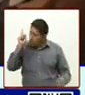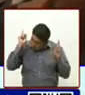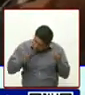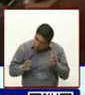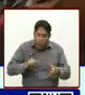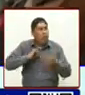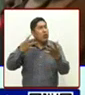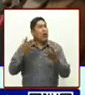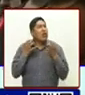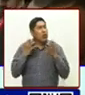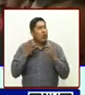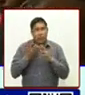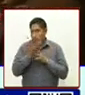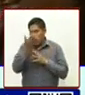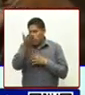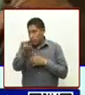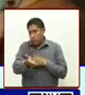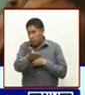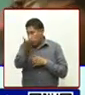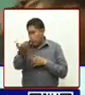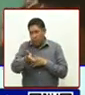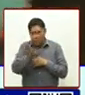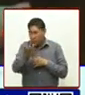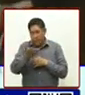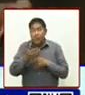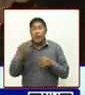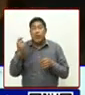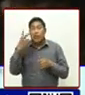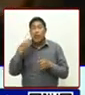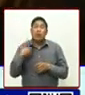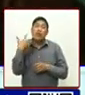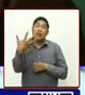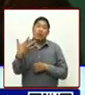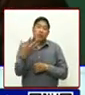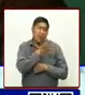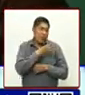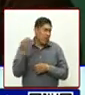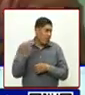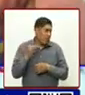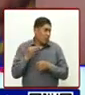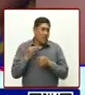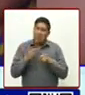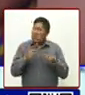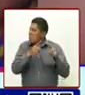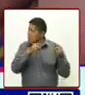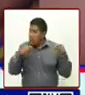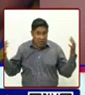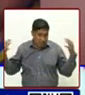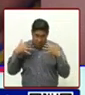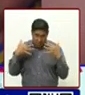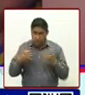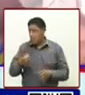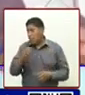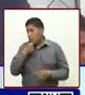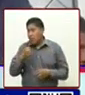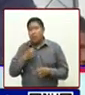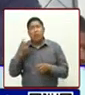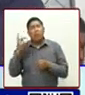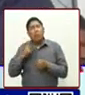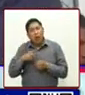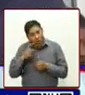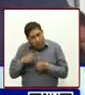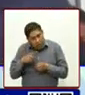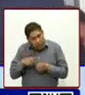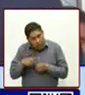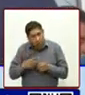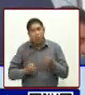yo quisiera, por el medio de Bolivisión y los medios que han estado acá, sean partícipe